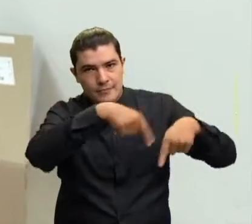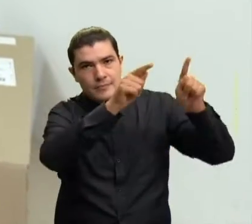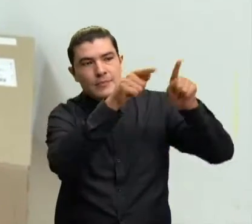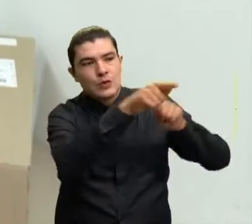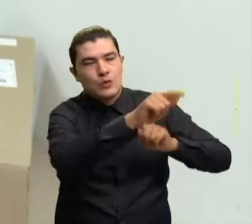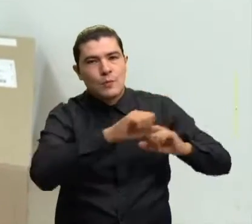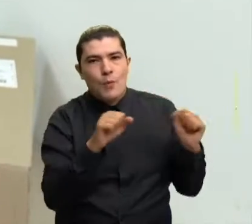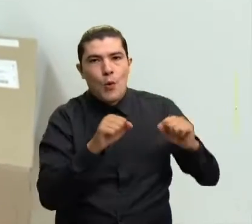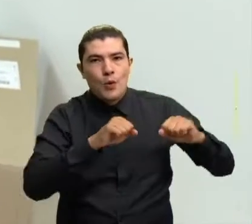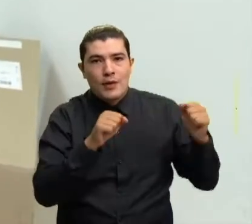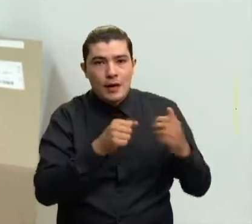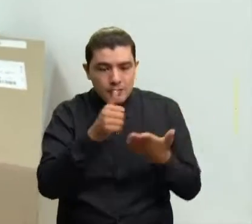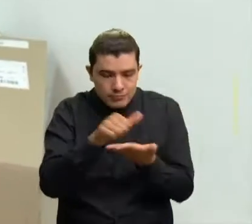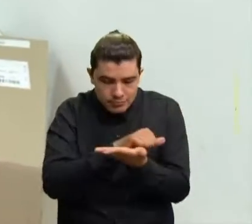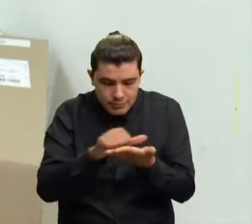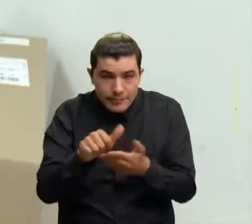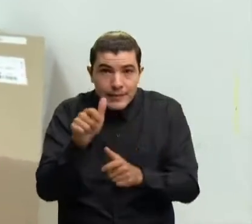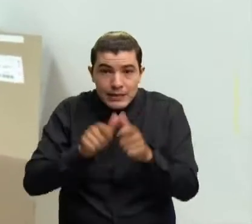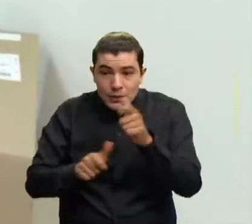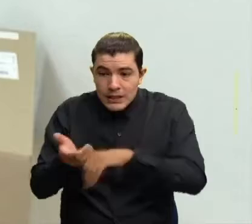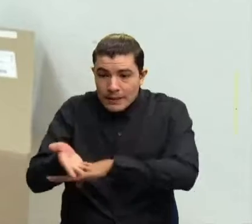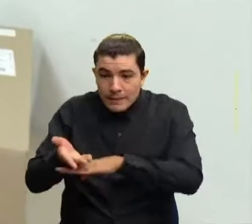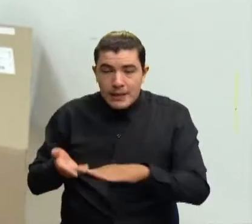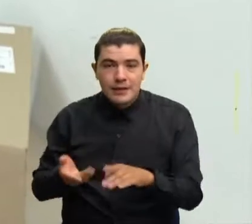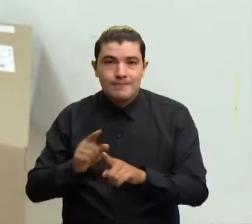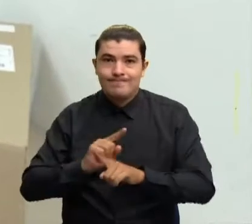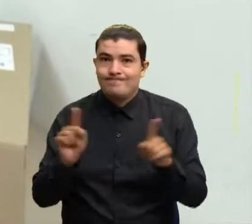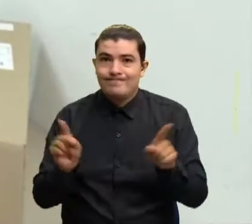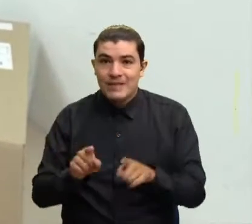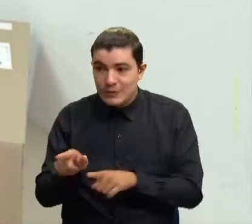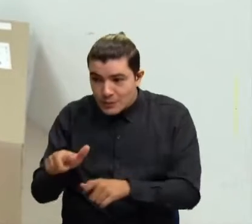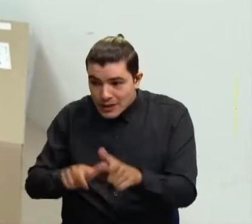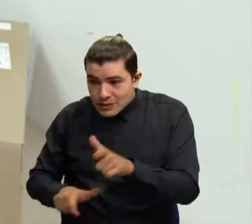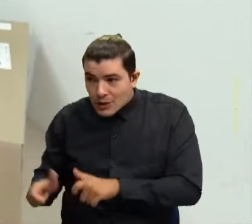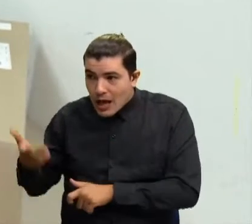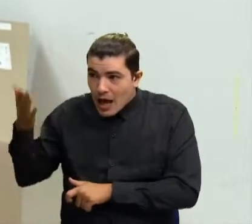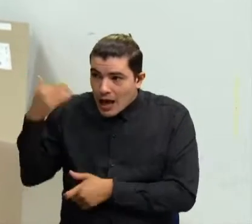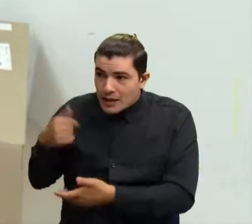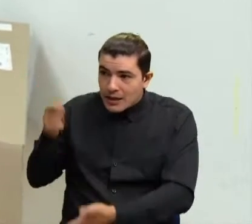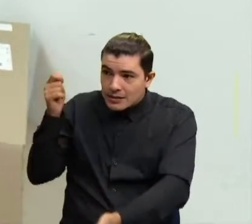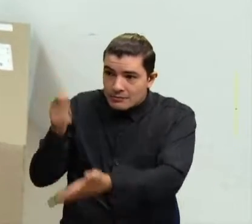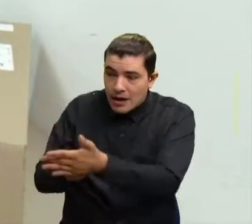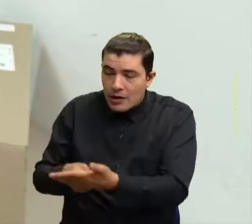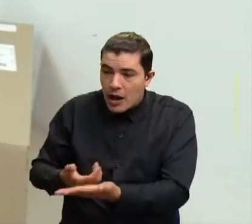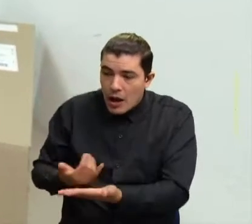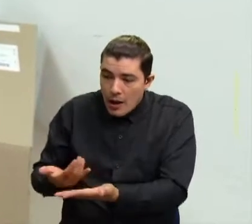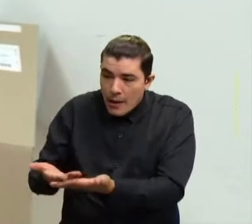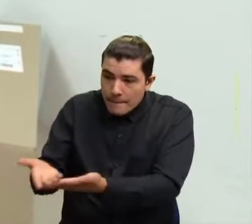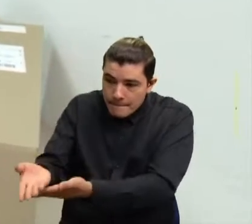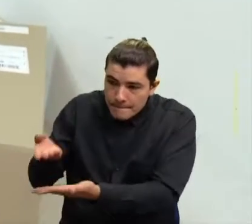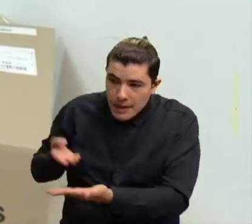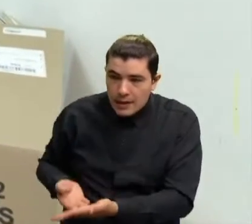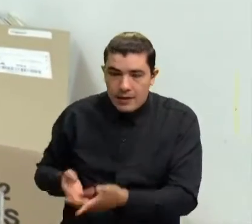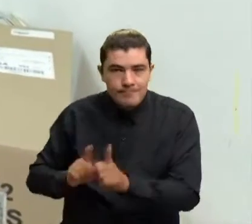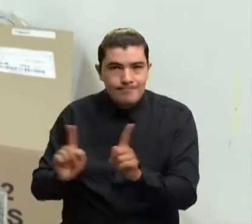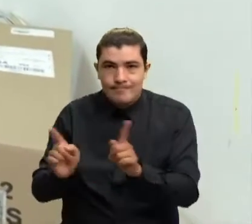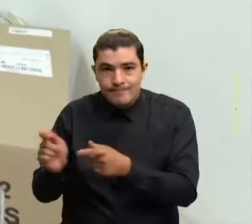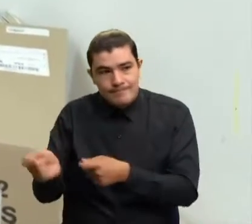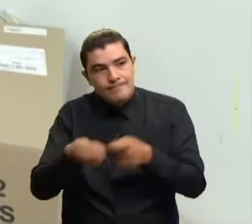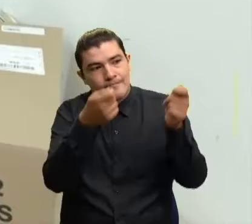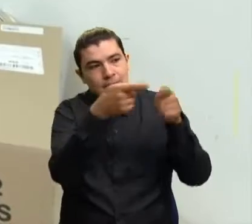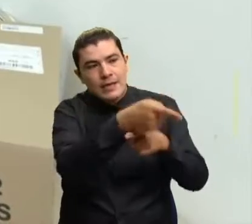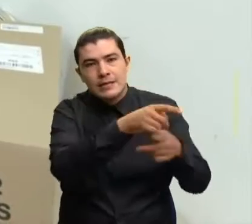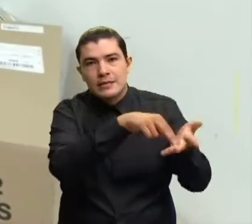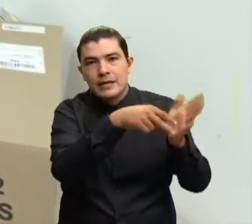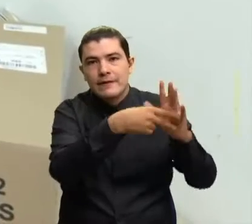pasaportes que no se han reclamado y que los perderán. Sus propietarios ya no los reclamaron, ya se regresan a la Cancillería y se